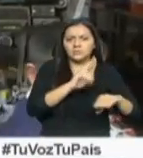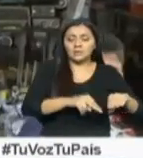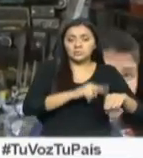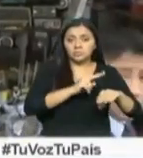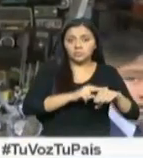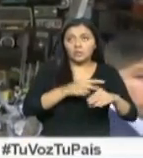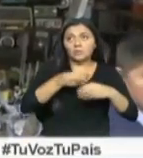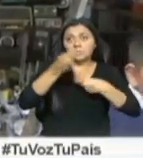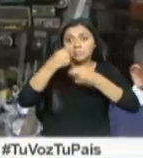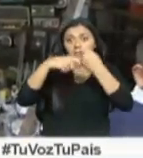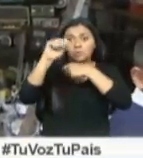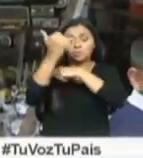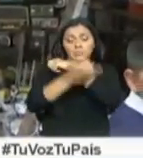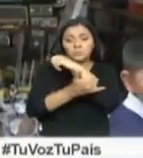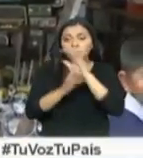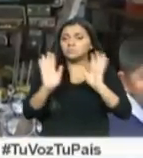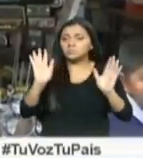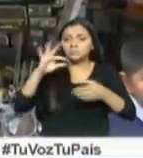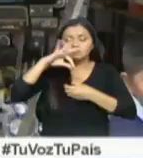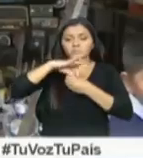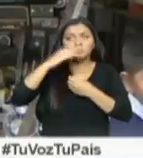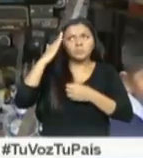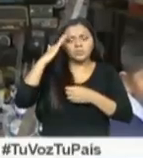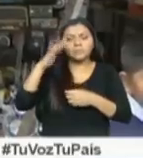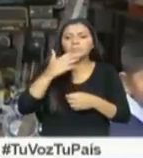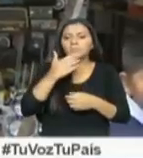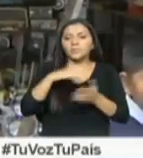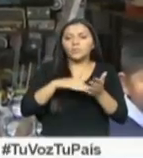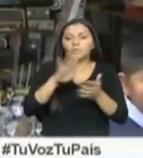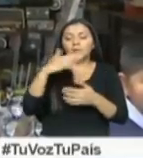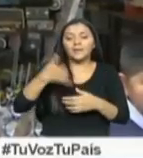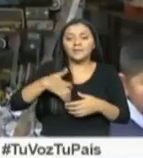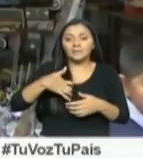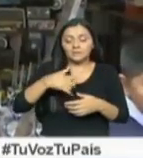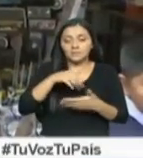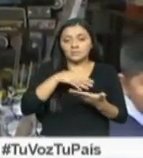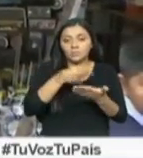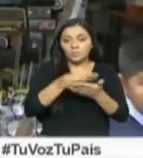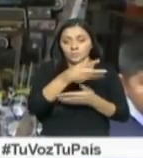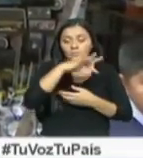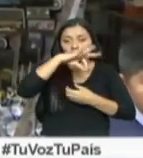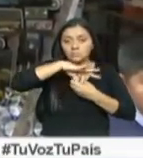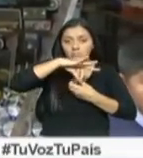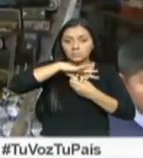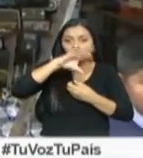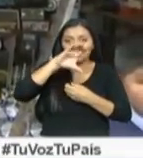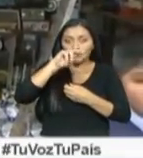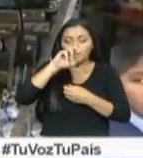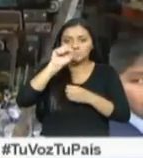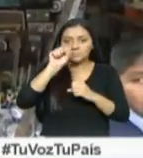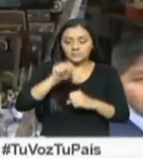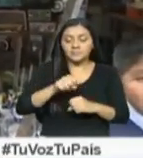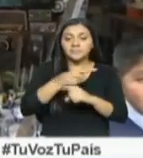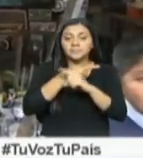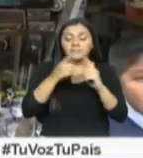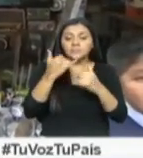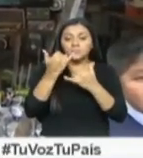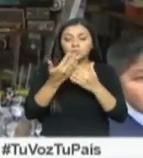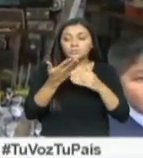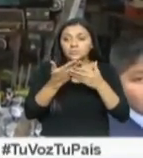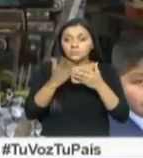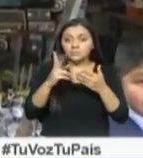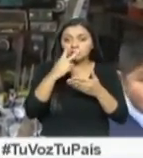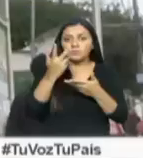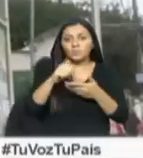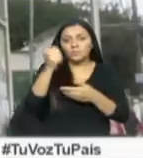quizás algo del exterior, en Argentina, por ejemplo. Porque el excedente ya es de seguro que se desvía para